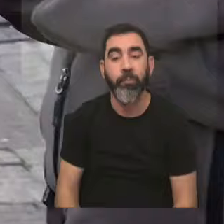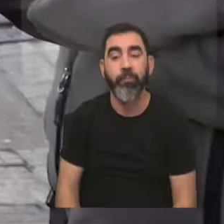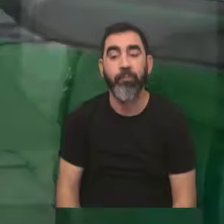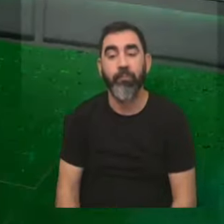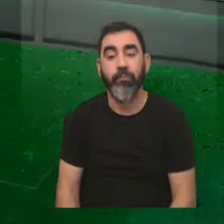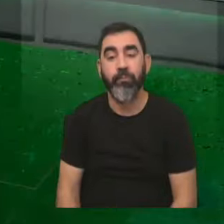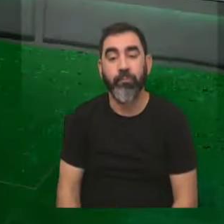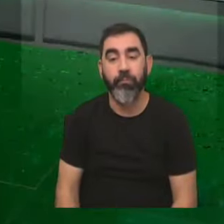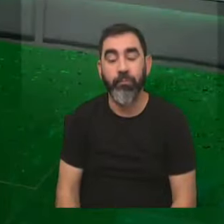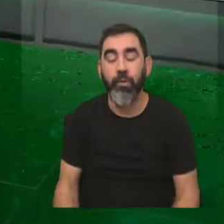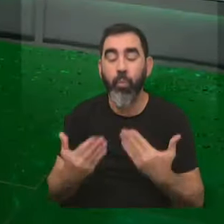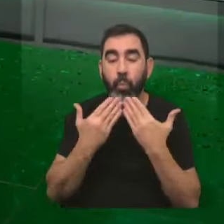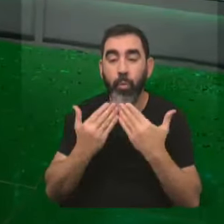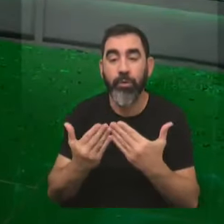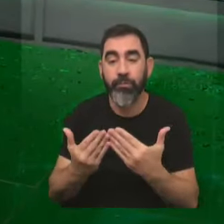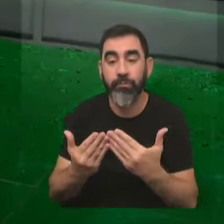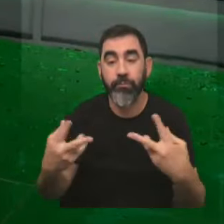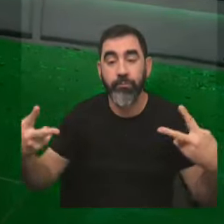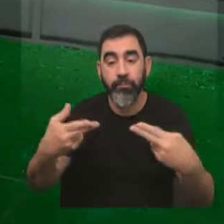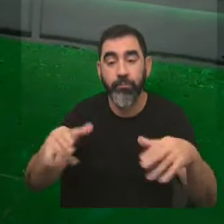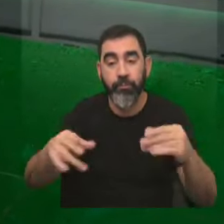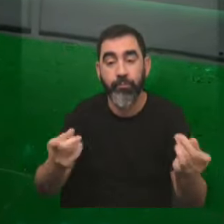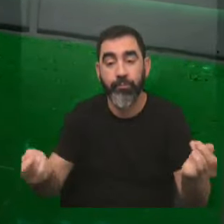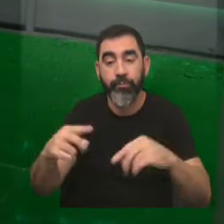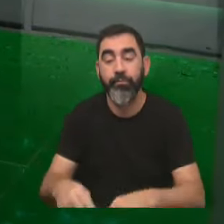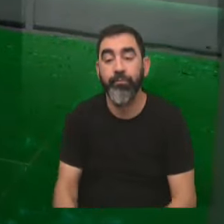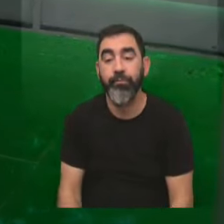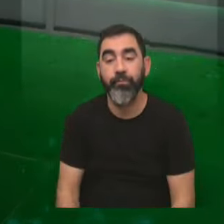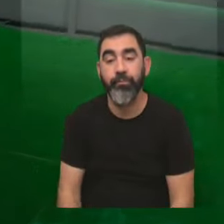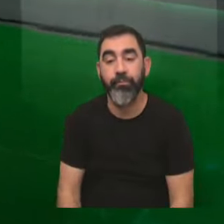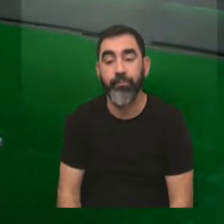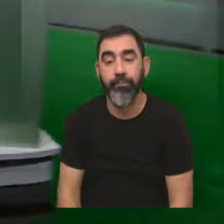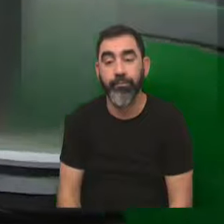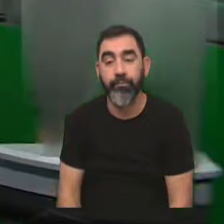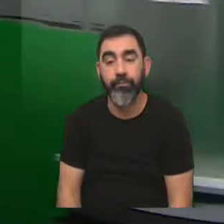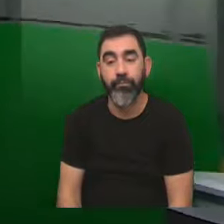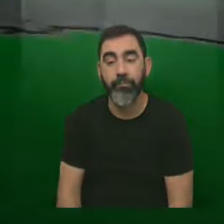especializada Muchas gracias Juliana hacemos la primera pausa y volvemos enseguida